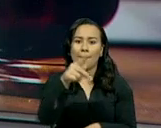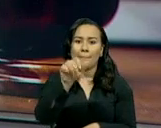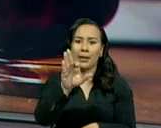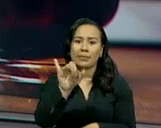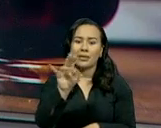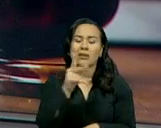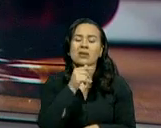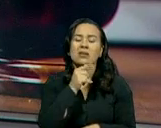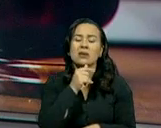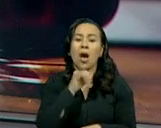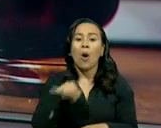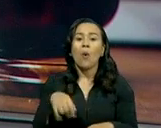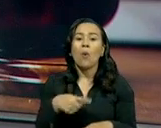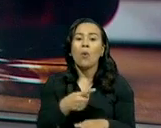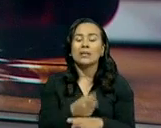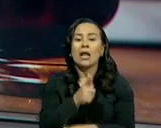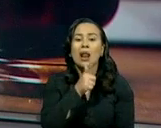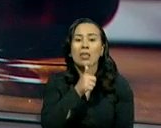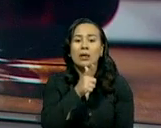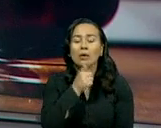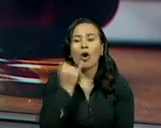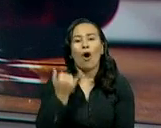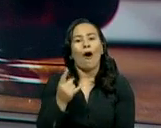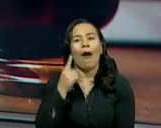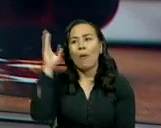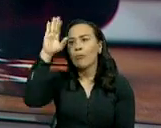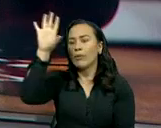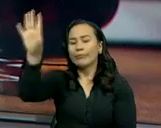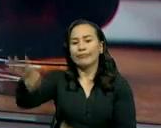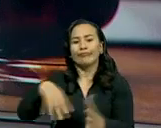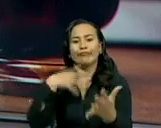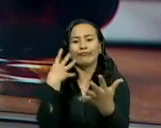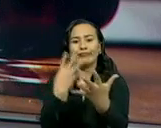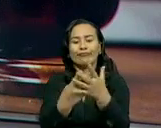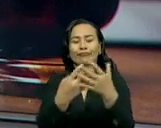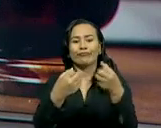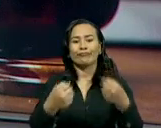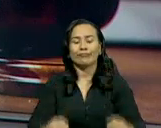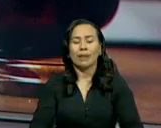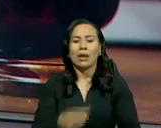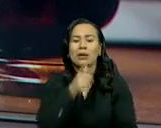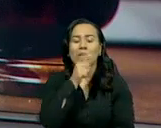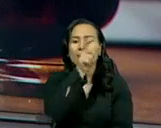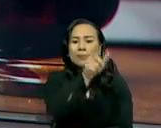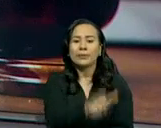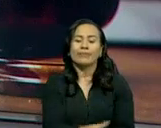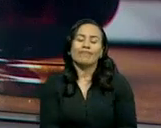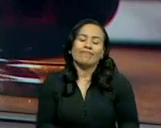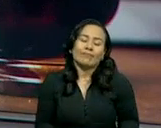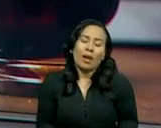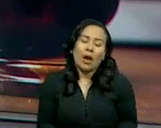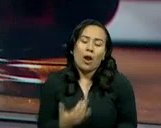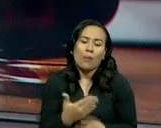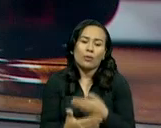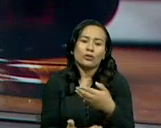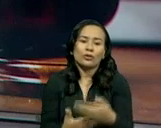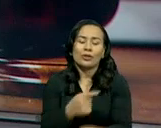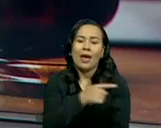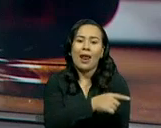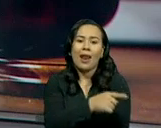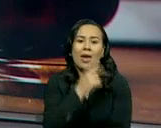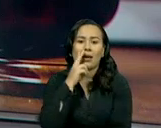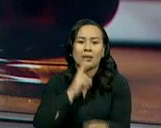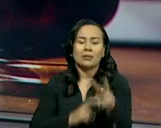Unidad Judicial Penal de Latacunga, dictó prisión preventiva en contra del ex canciller. La decisión obedece al presunto cometimiento de un delito